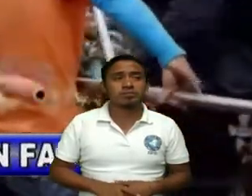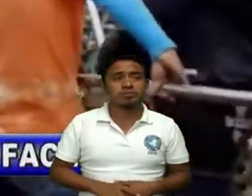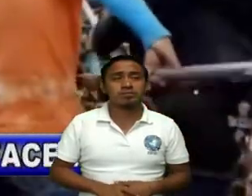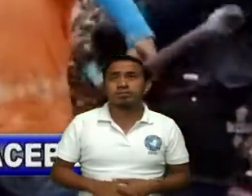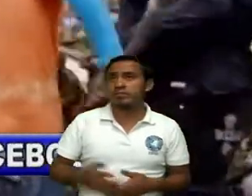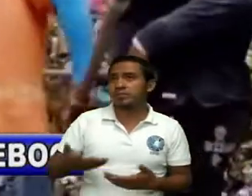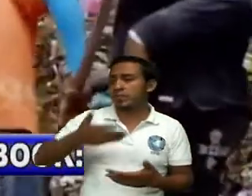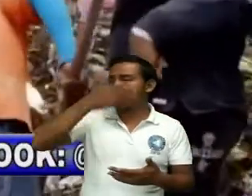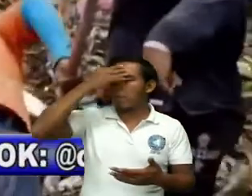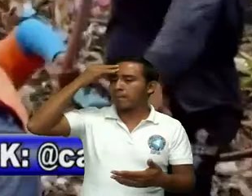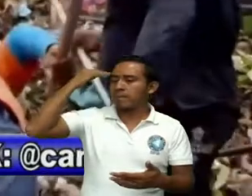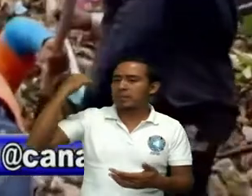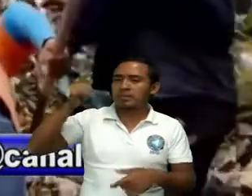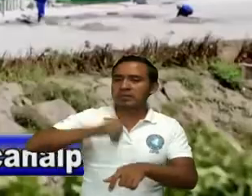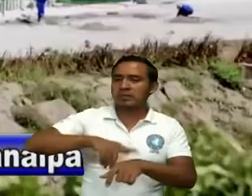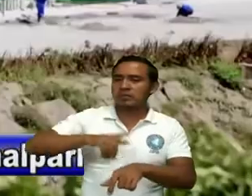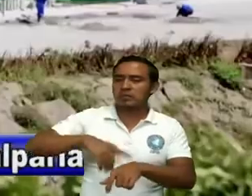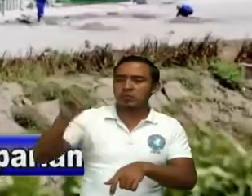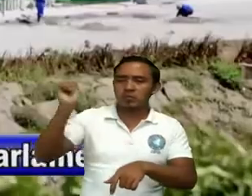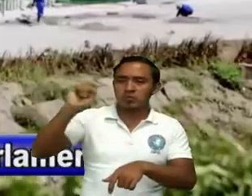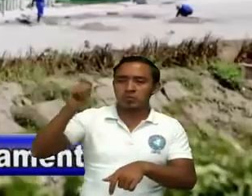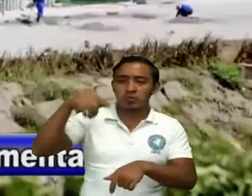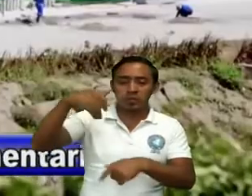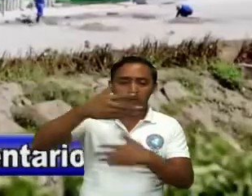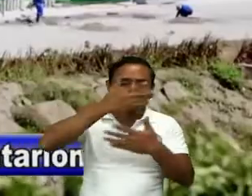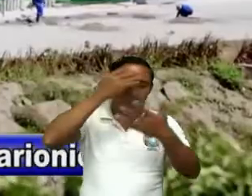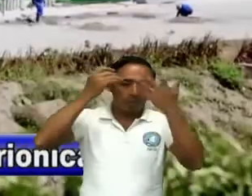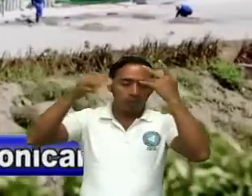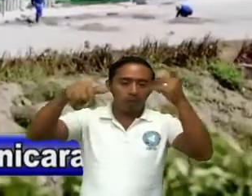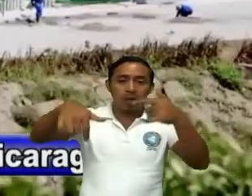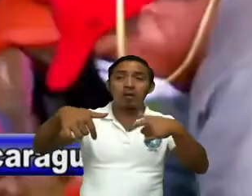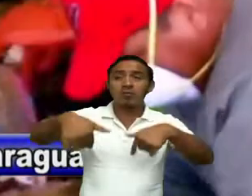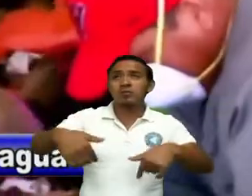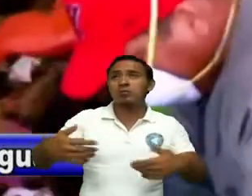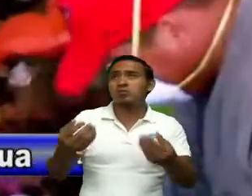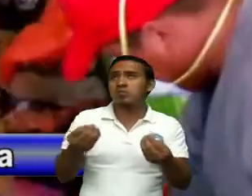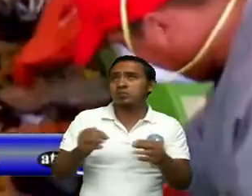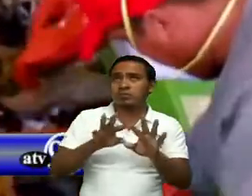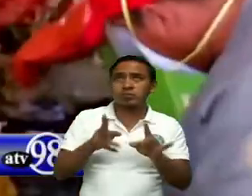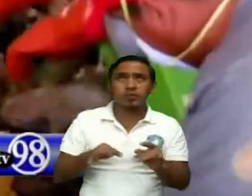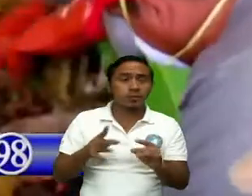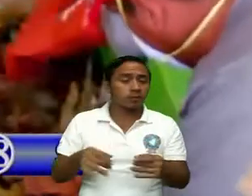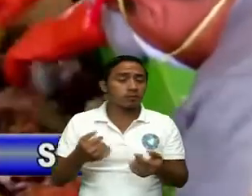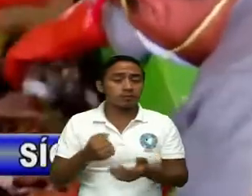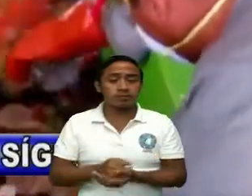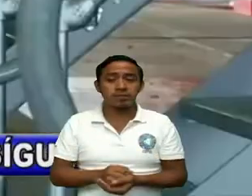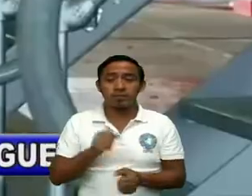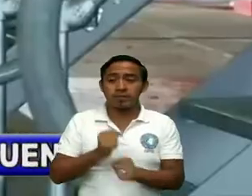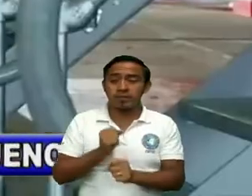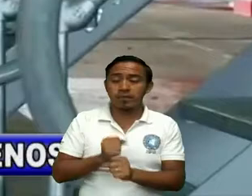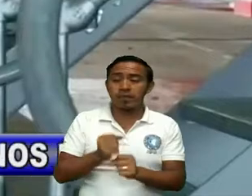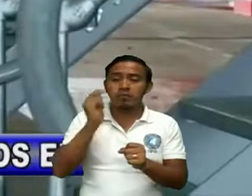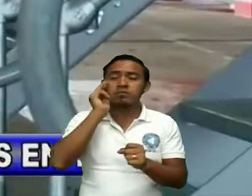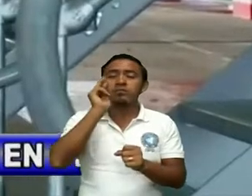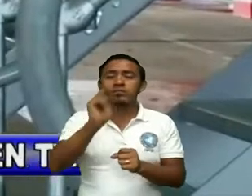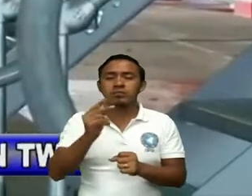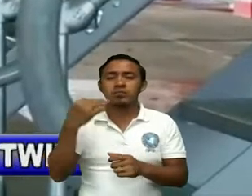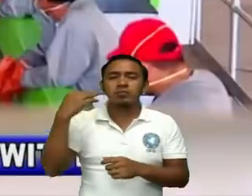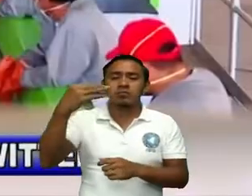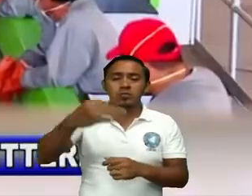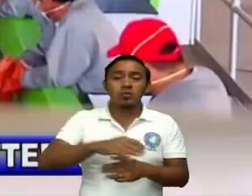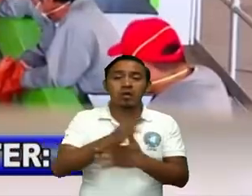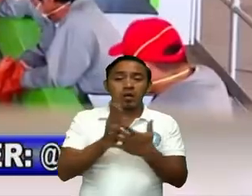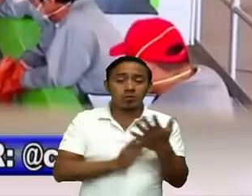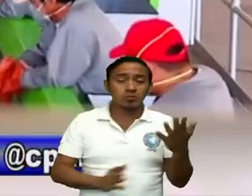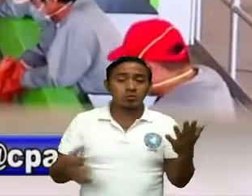Atrás quedaron los tiempos de olvido y abandono. Hoy, cientos de mujeres se perfilan hacia nuevos horizontes y